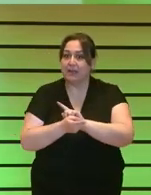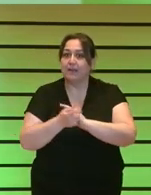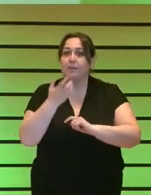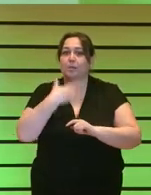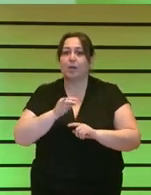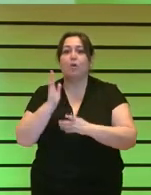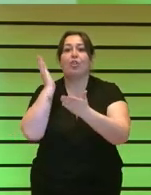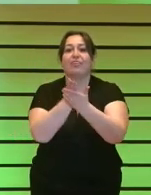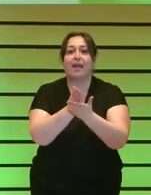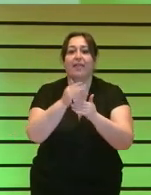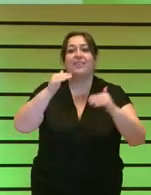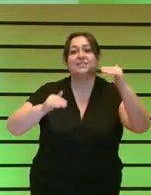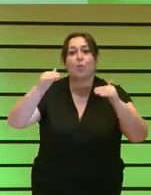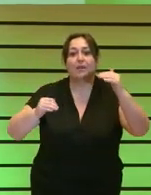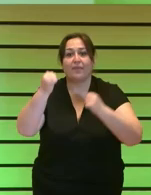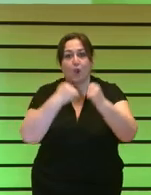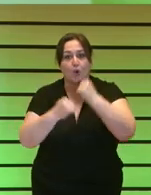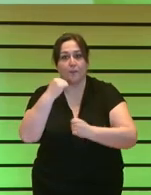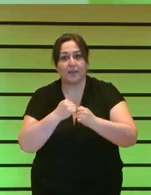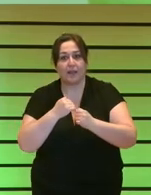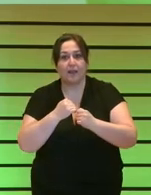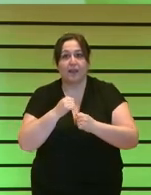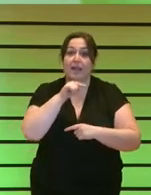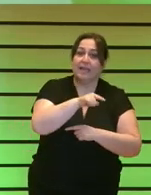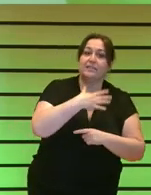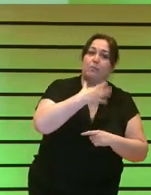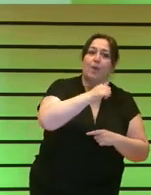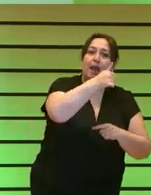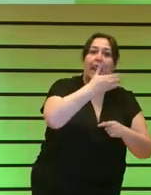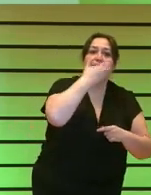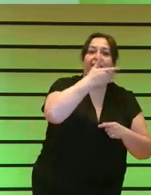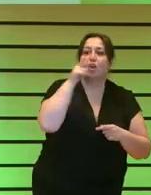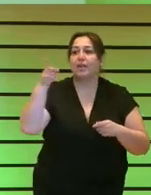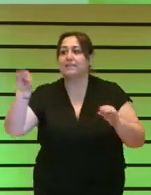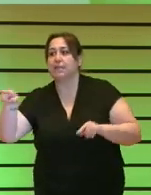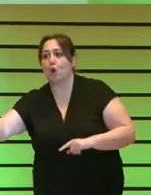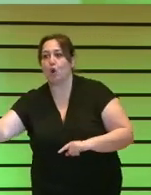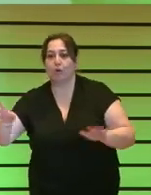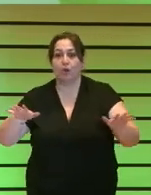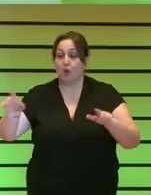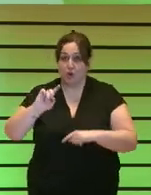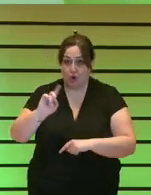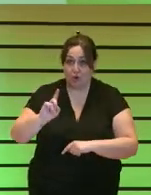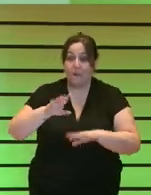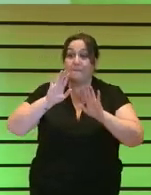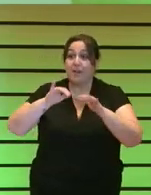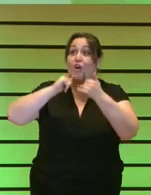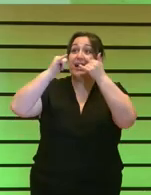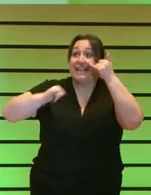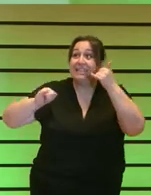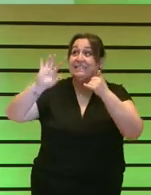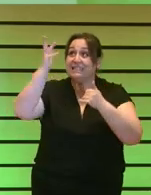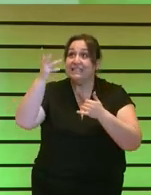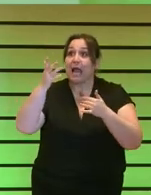desigualdad económica que hace que uno pueda encender la calefacción otros no no pero la crisis climática lo que hace es exacerbar las consecuencias